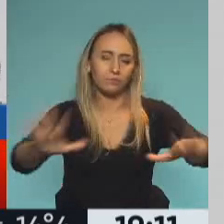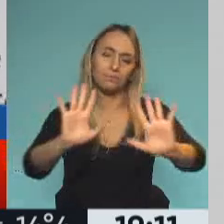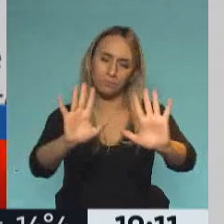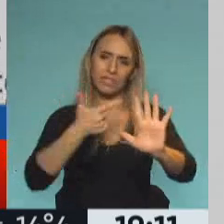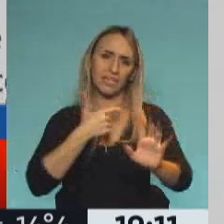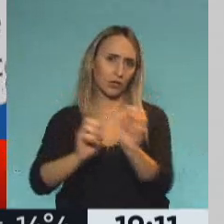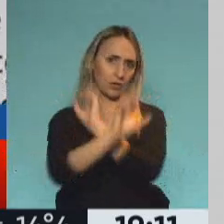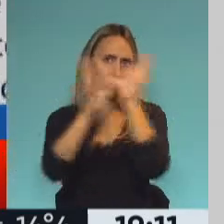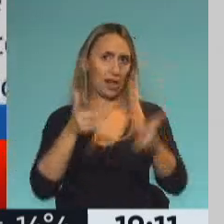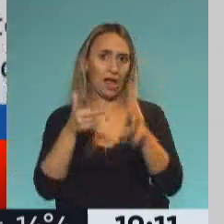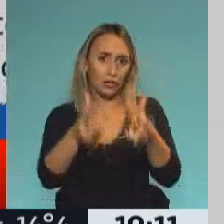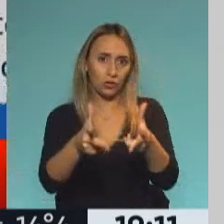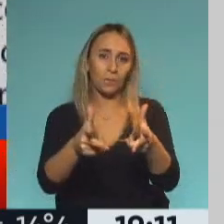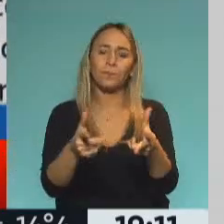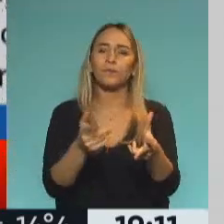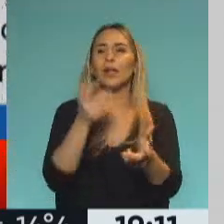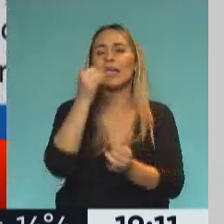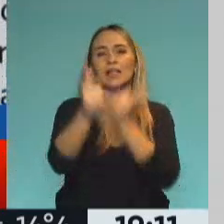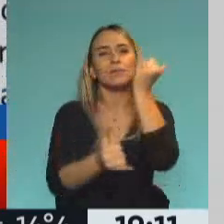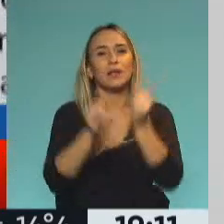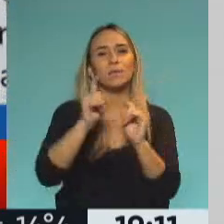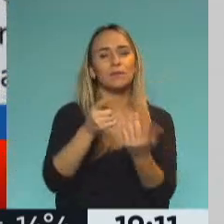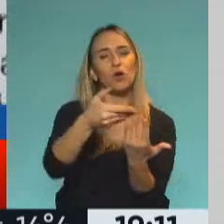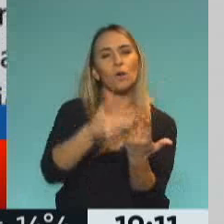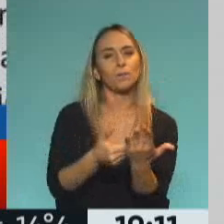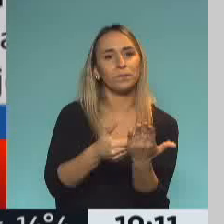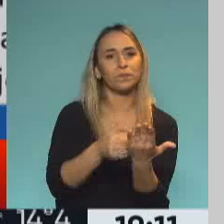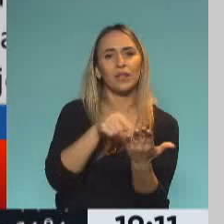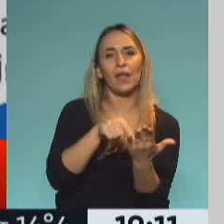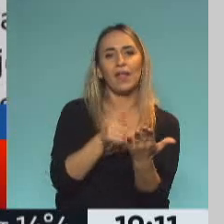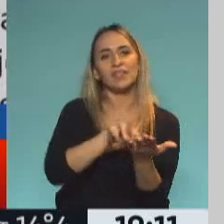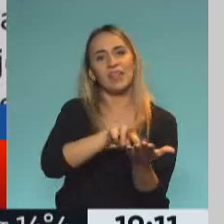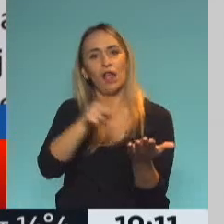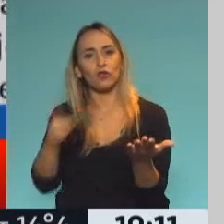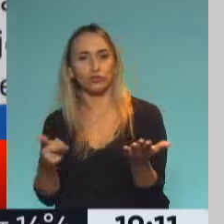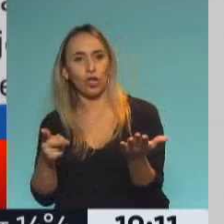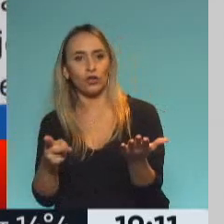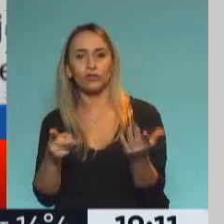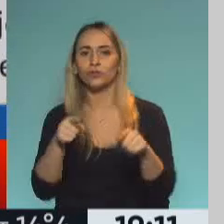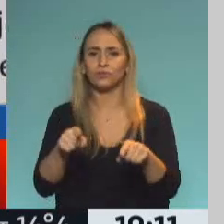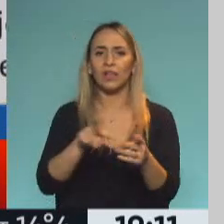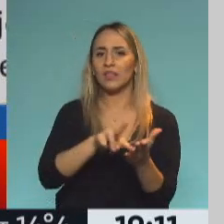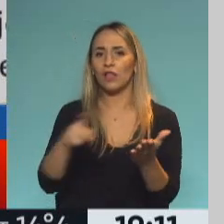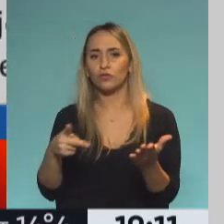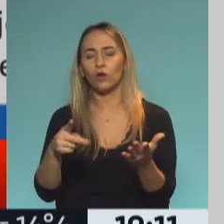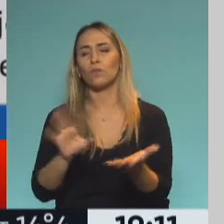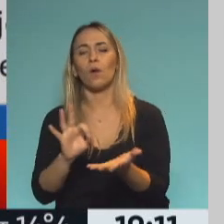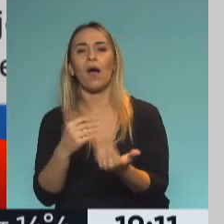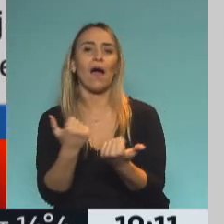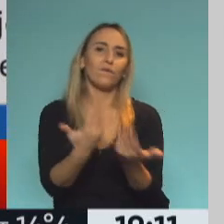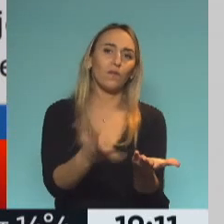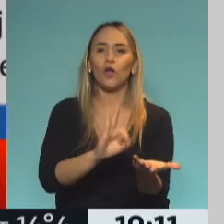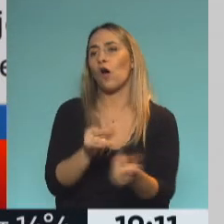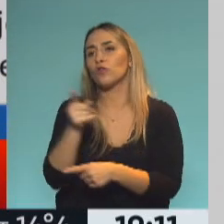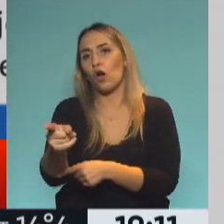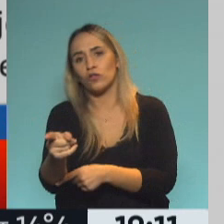dice, explica la traducción del opt-in o el opt-out Windows, es decir, la opción a favor o en contra de